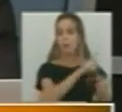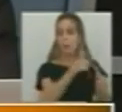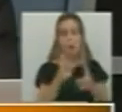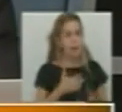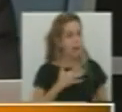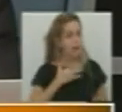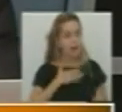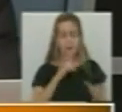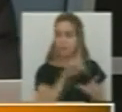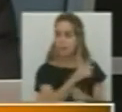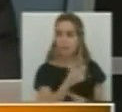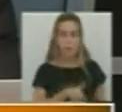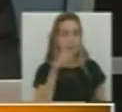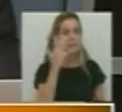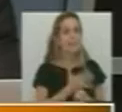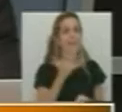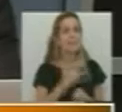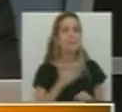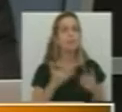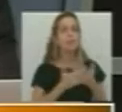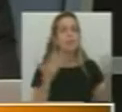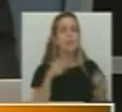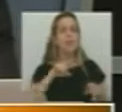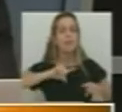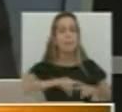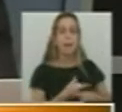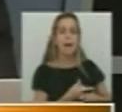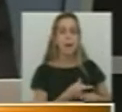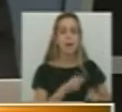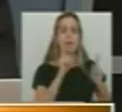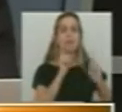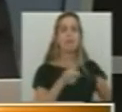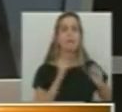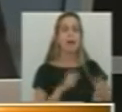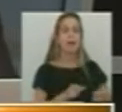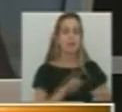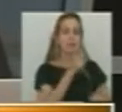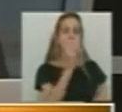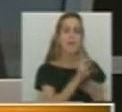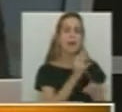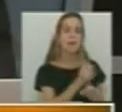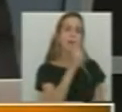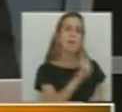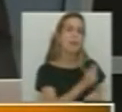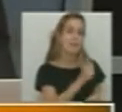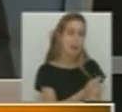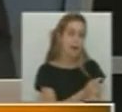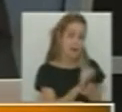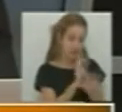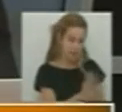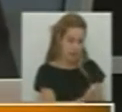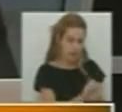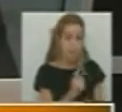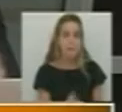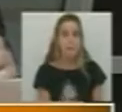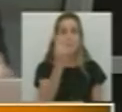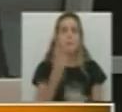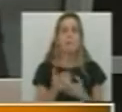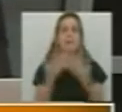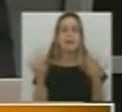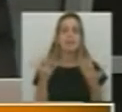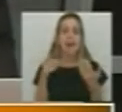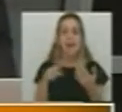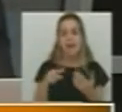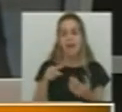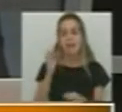día consecutivo de paro en lo que es primaria, pero es el primer día de paro en lo que es secundaria, porque hoy lunes tenían que